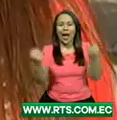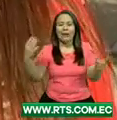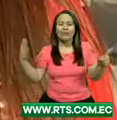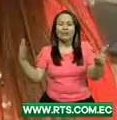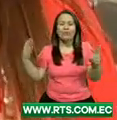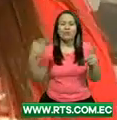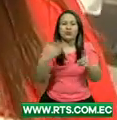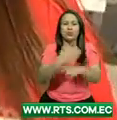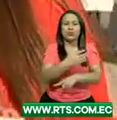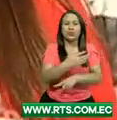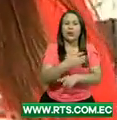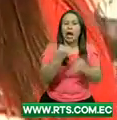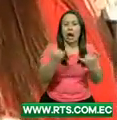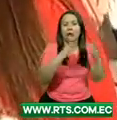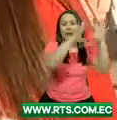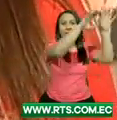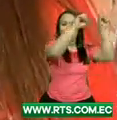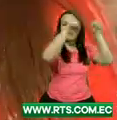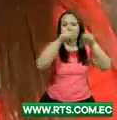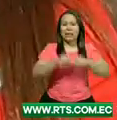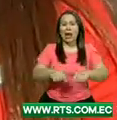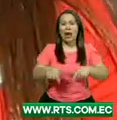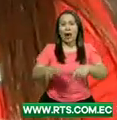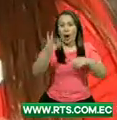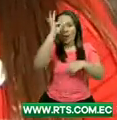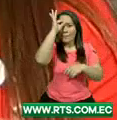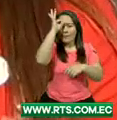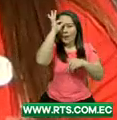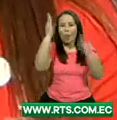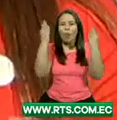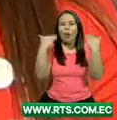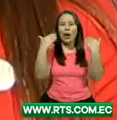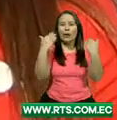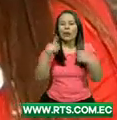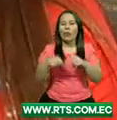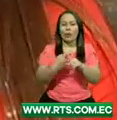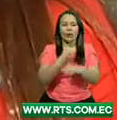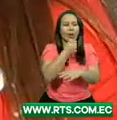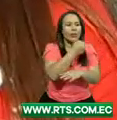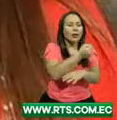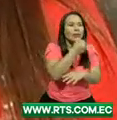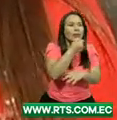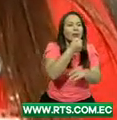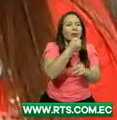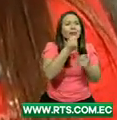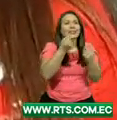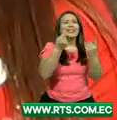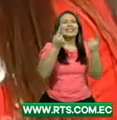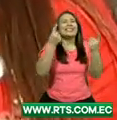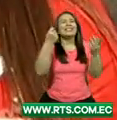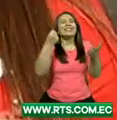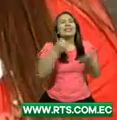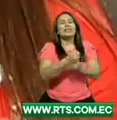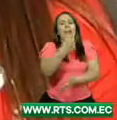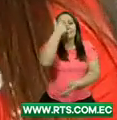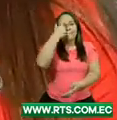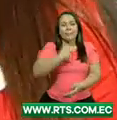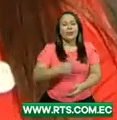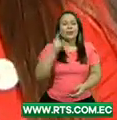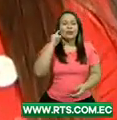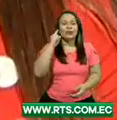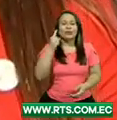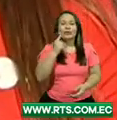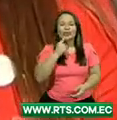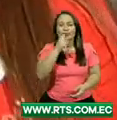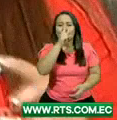tuvo y lo traen obviamente quieres que hospital guayaquil y al momento de hacer la entrevista el paciente nos encontramos con la novedad que es un paciente que está sin